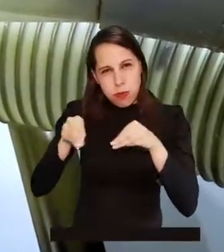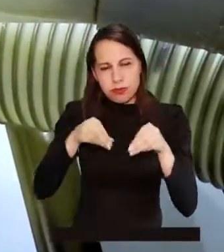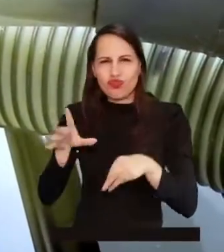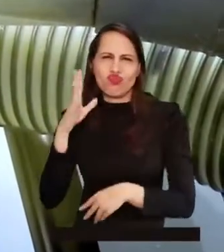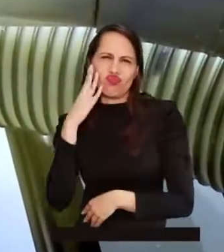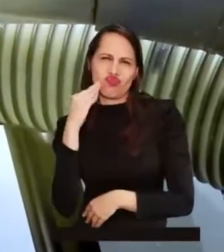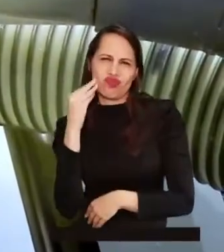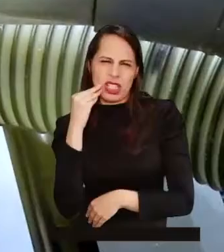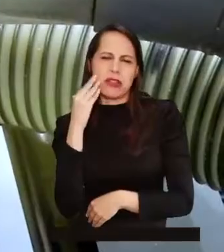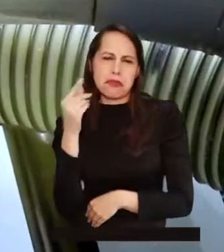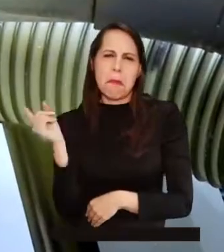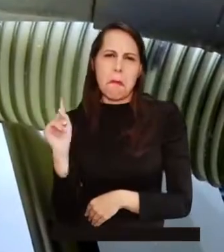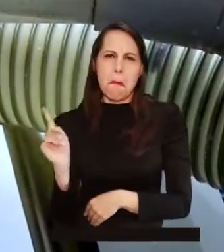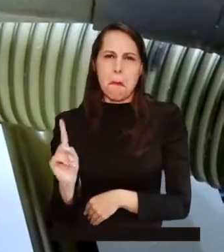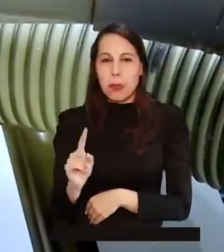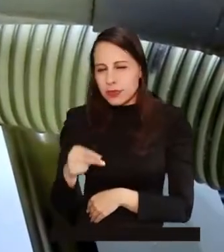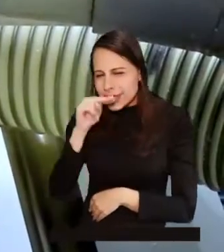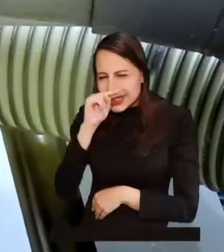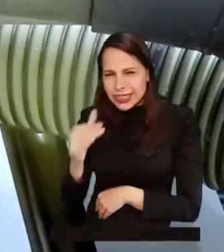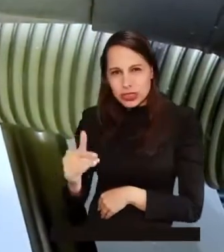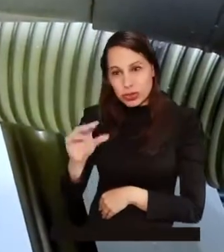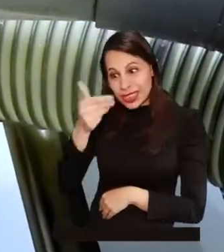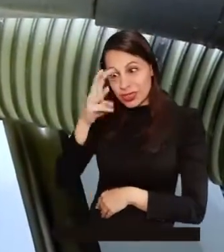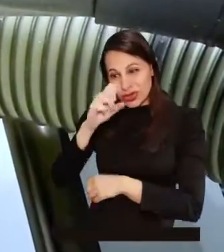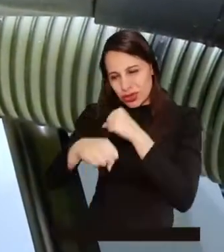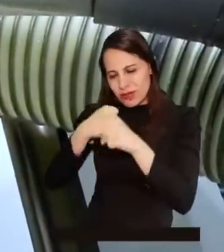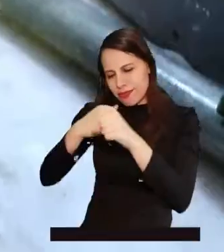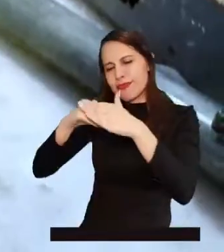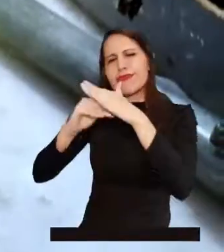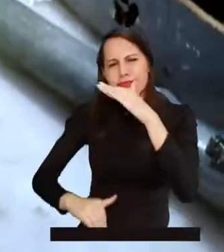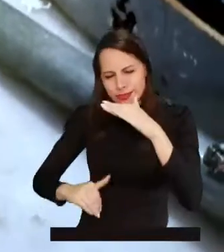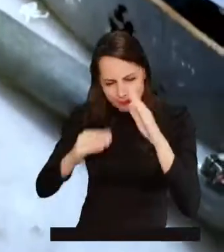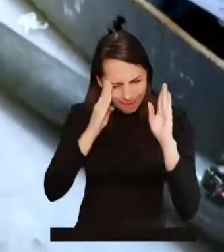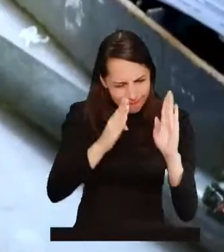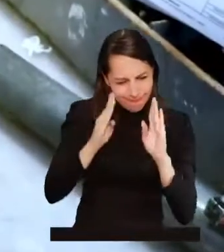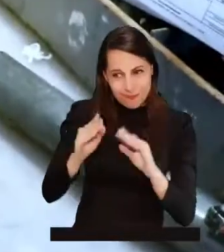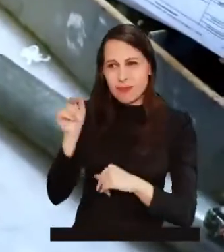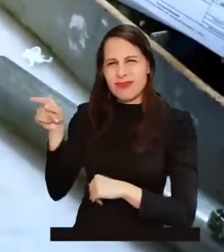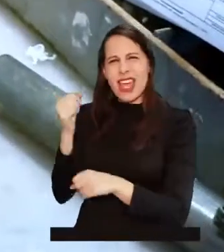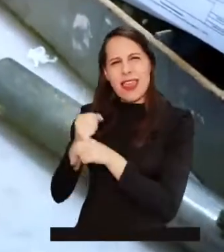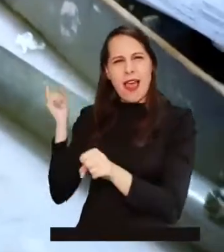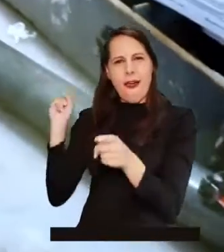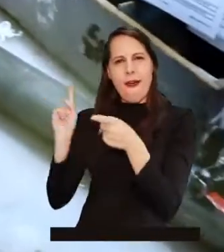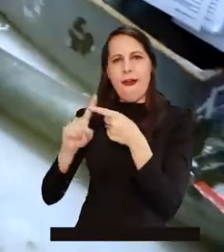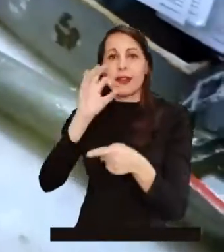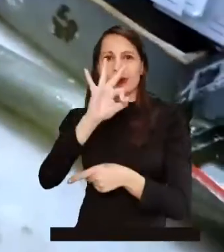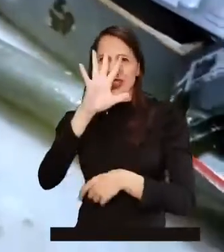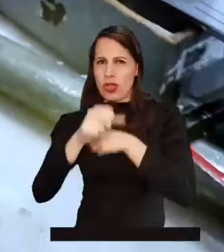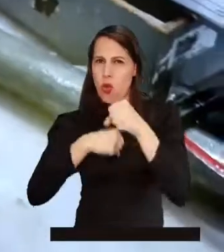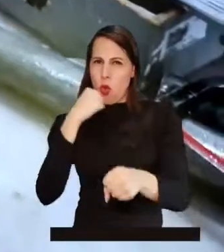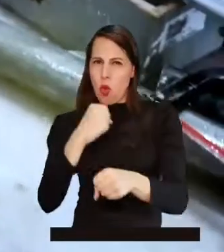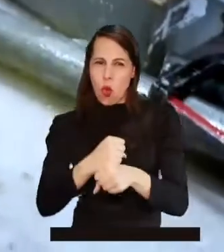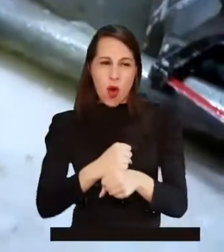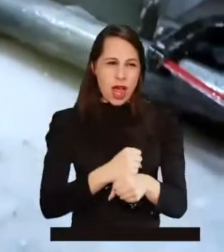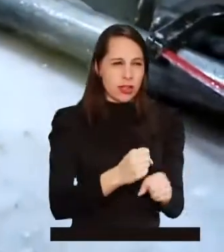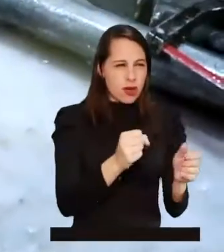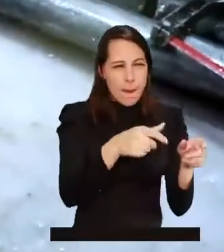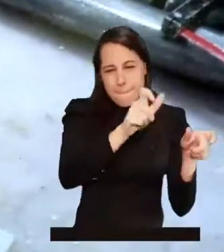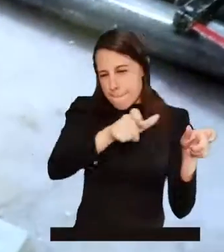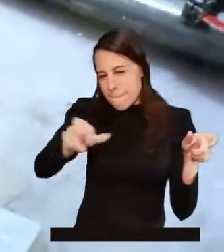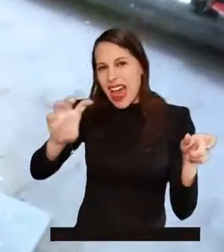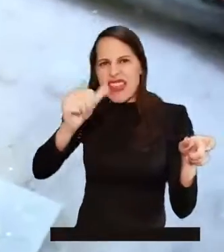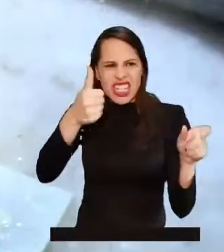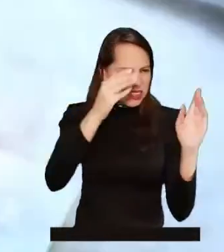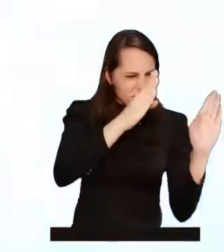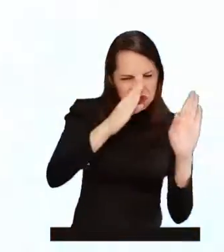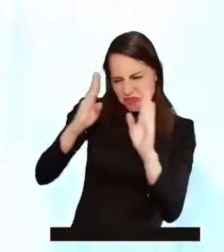cuenta con amplia experiencia en la realización de prótesis para menores de edad, pues durante sus 35 años de carrera ha ayudado a más de 10 niños